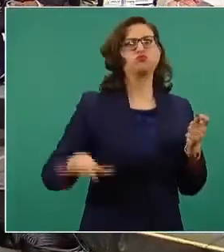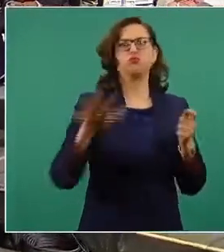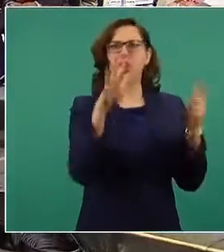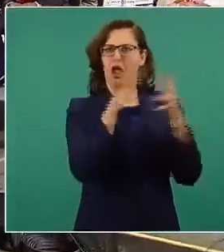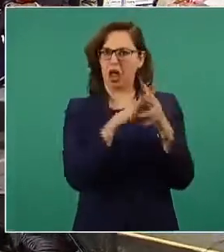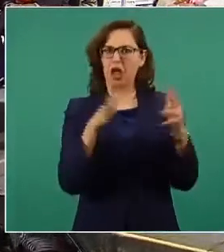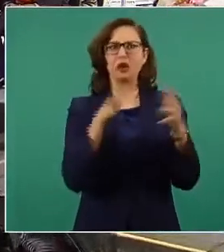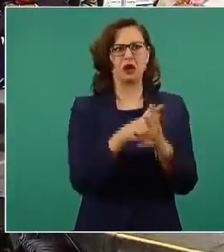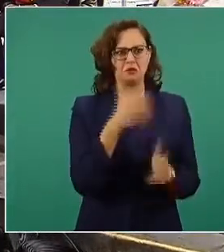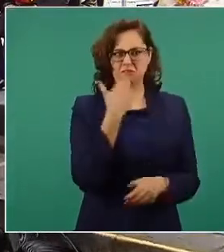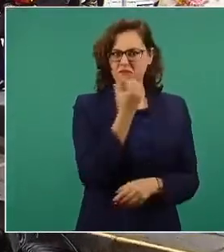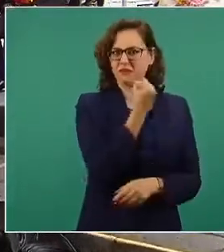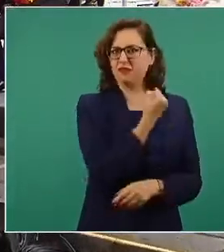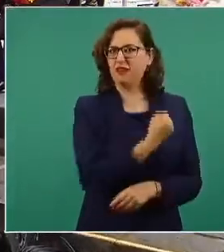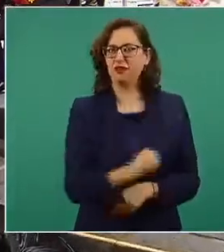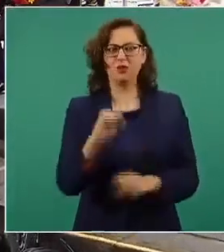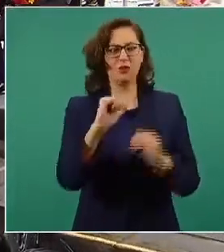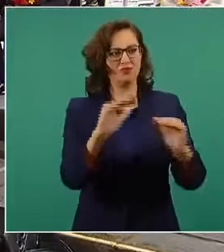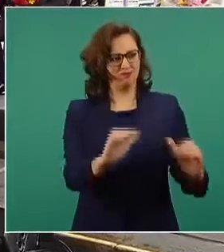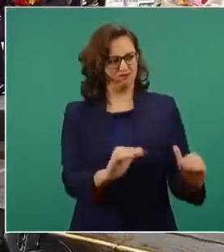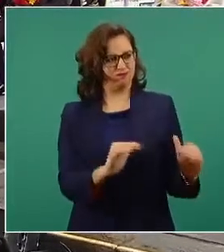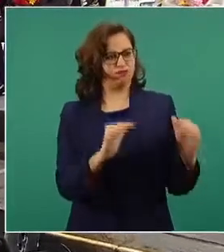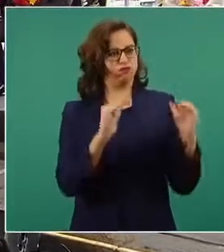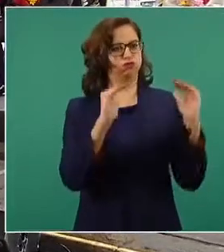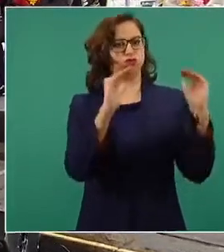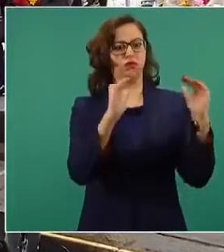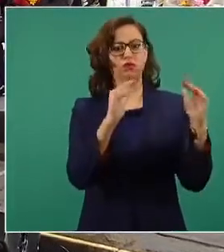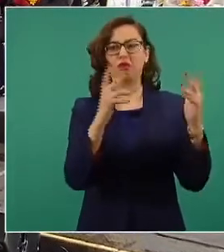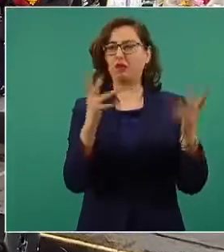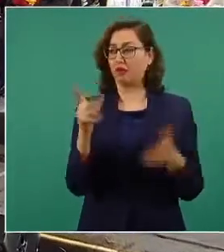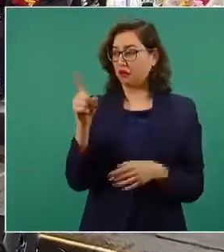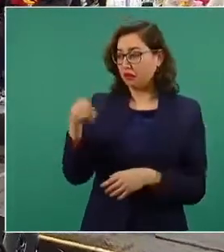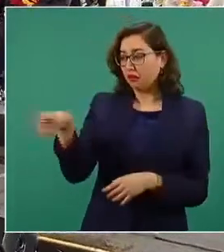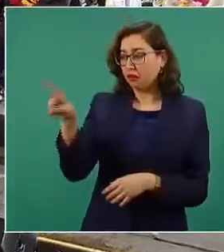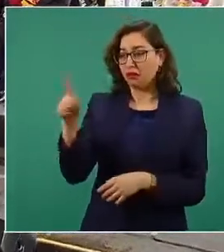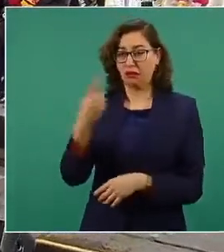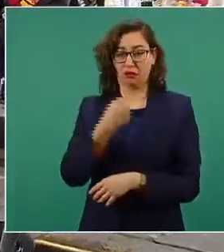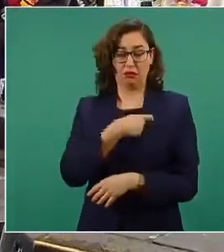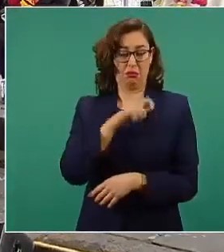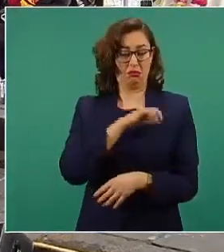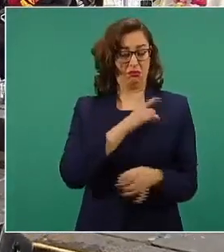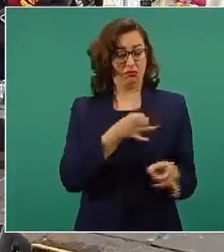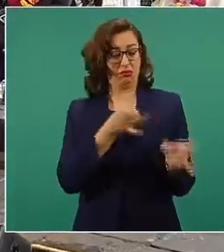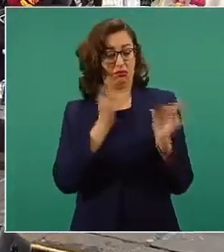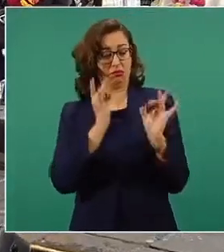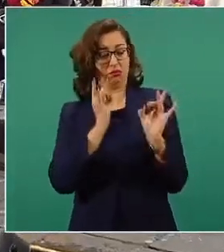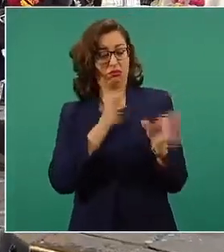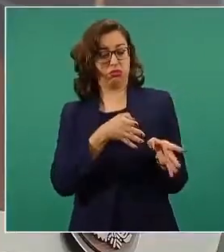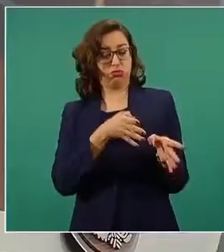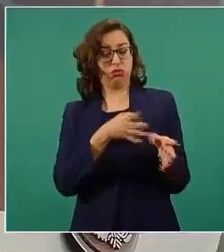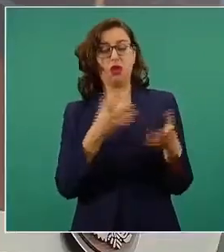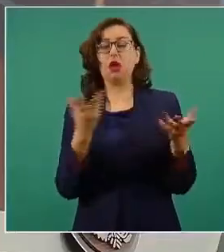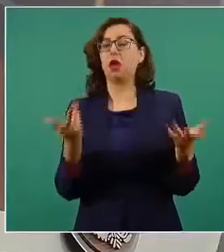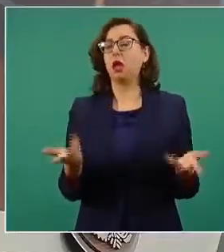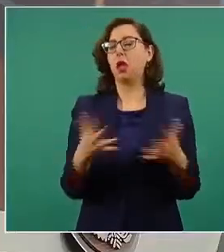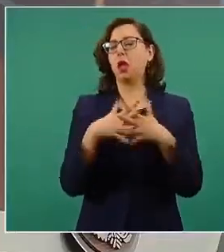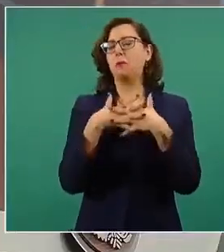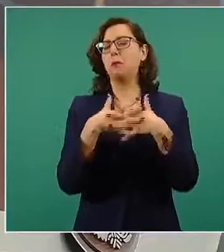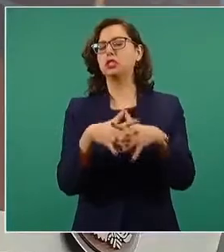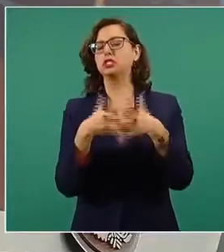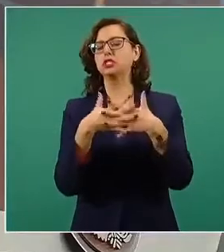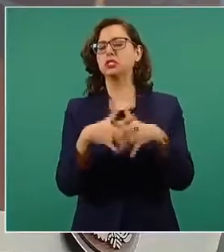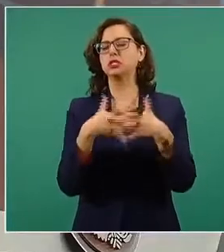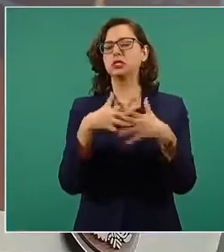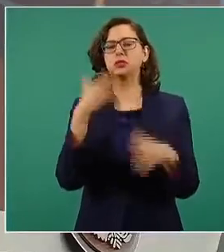tributo. La historia no es la de los vencedores, que formaron la idea de un mestizaje amistoso,